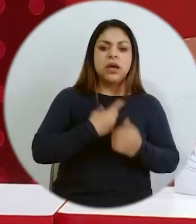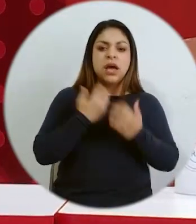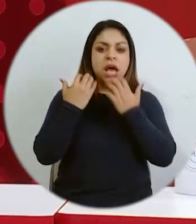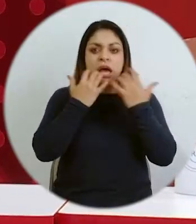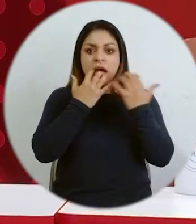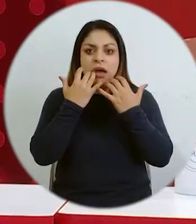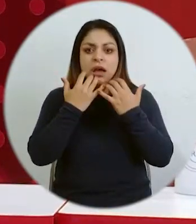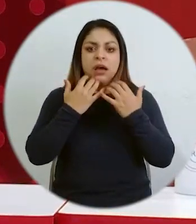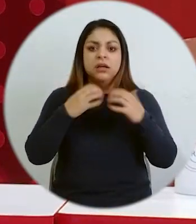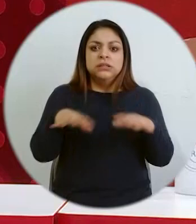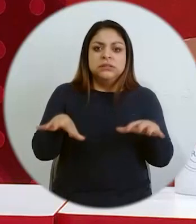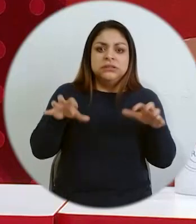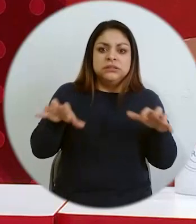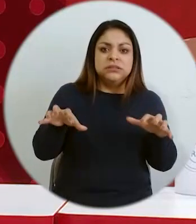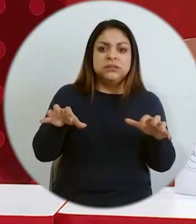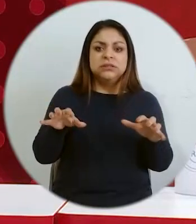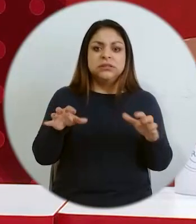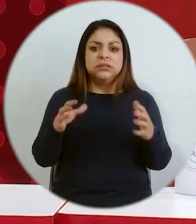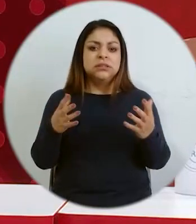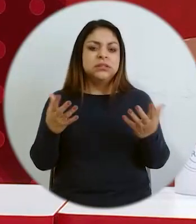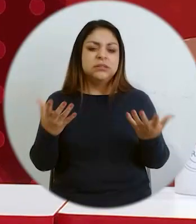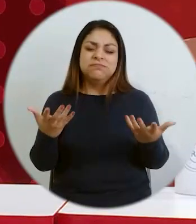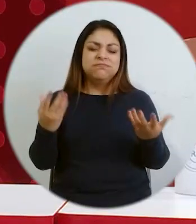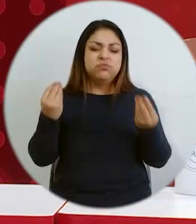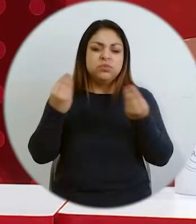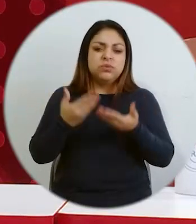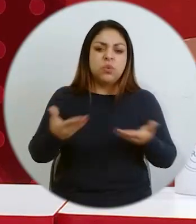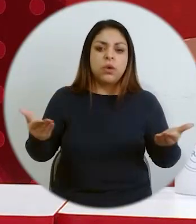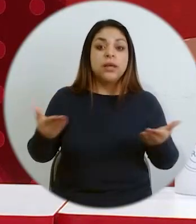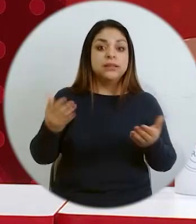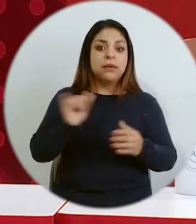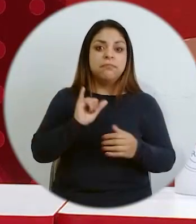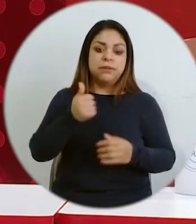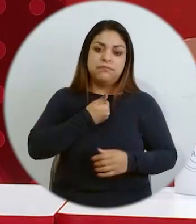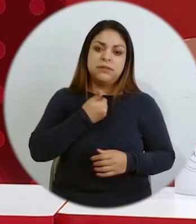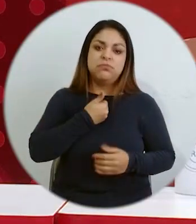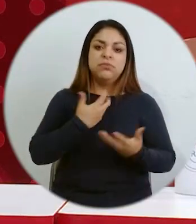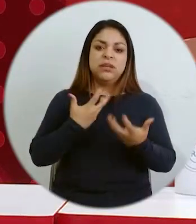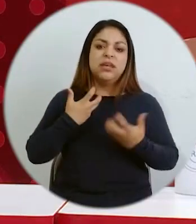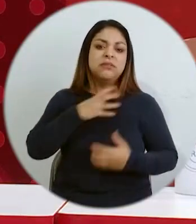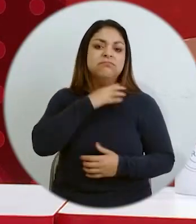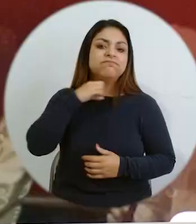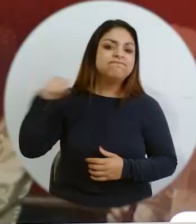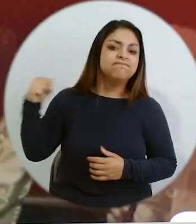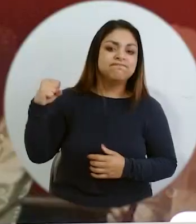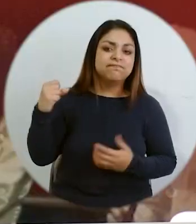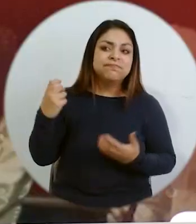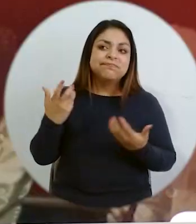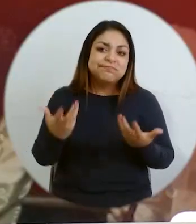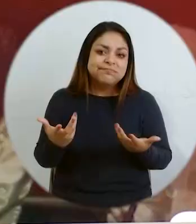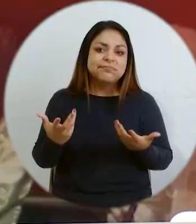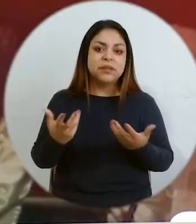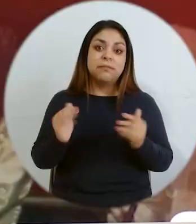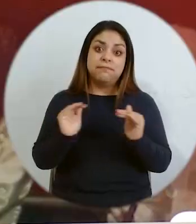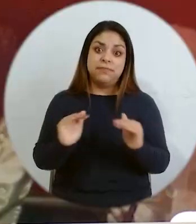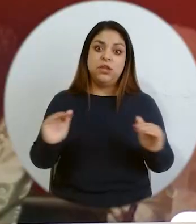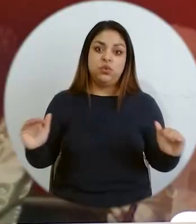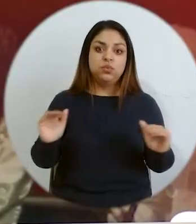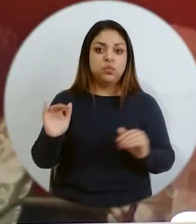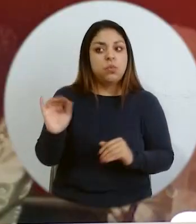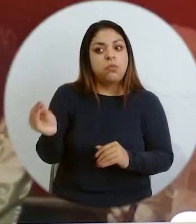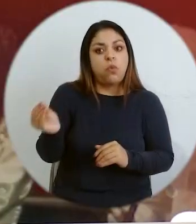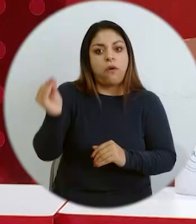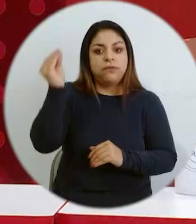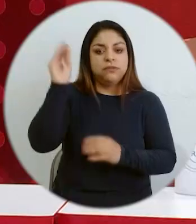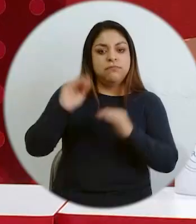miedo constante. Incluso ha habido un llamado de atención, ¿verdad?, sobre el aumento de intentos de suicidio o consumación de suicidios